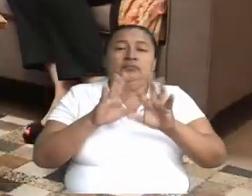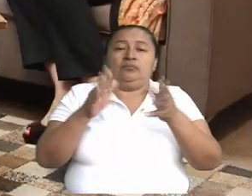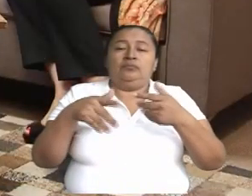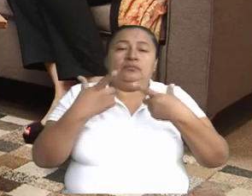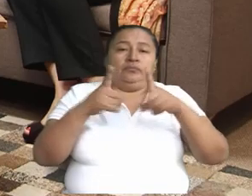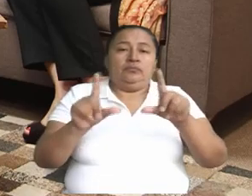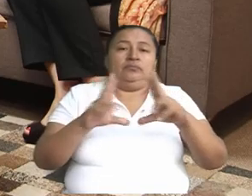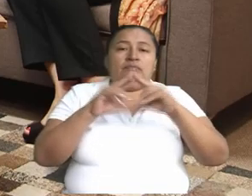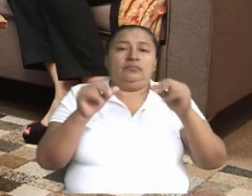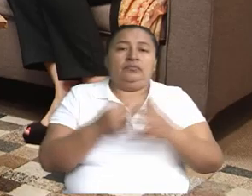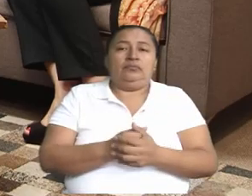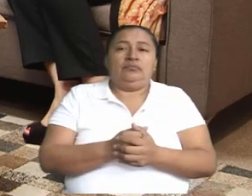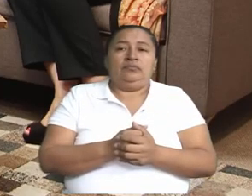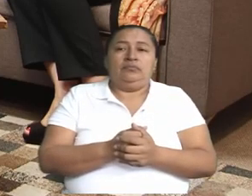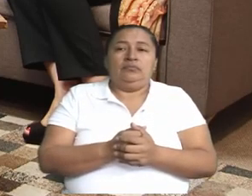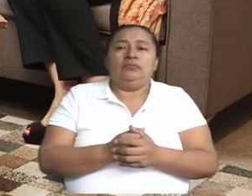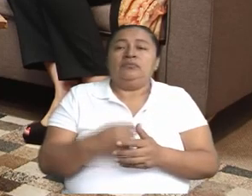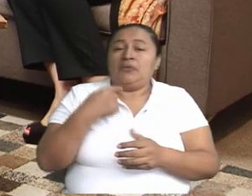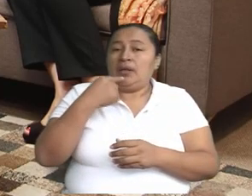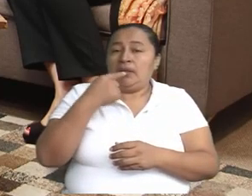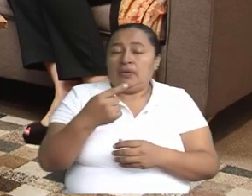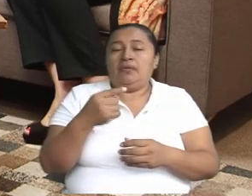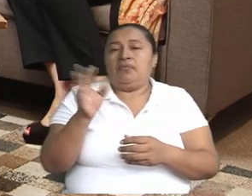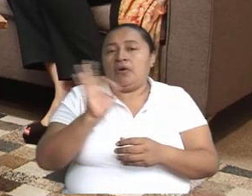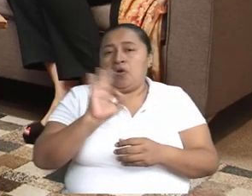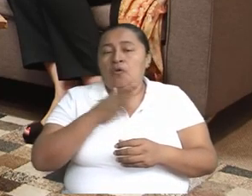país. Es la mejor manera de recordarlo.